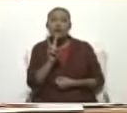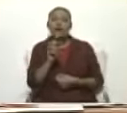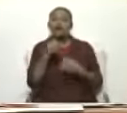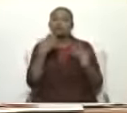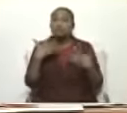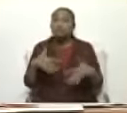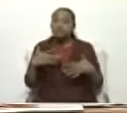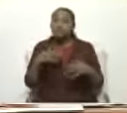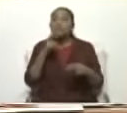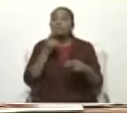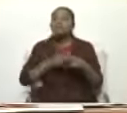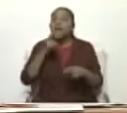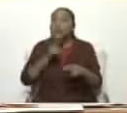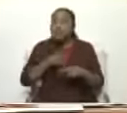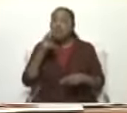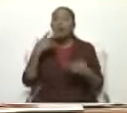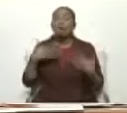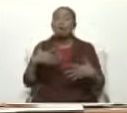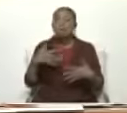Búscalo ahorita.